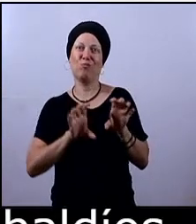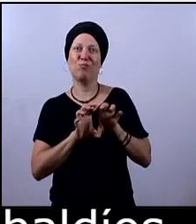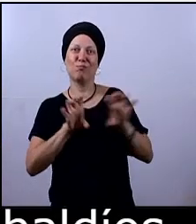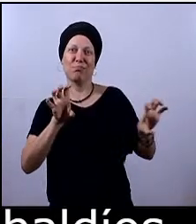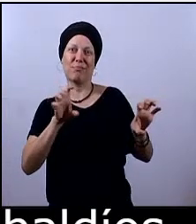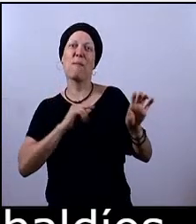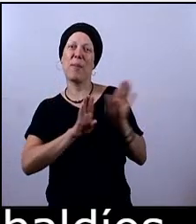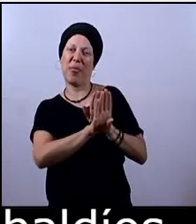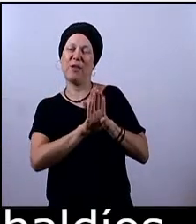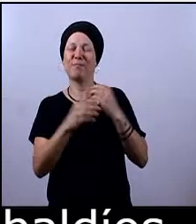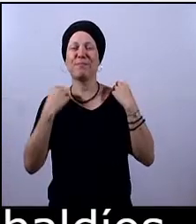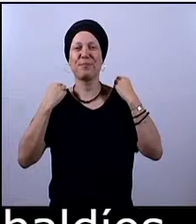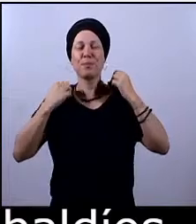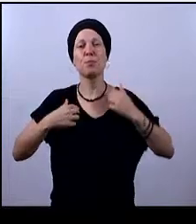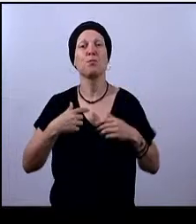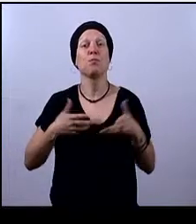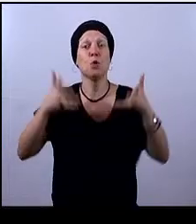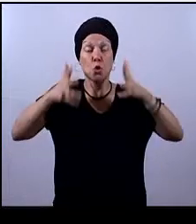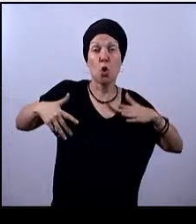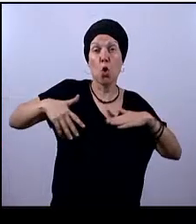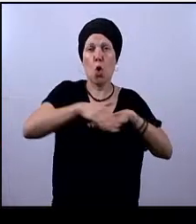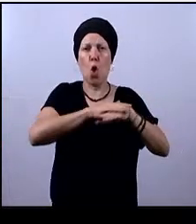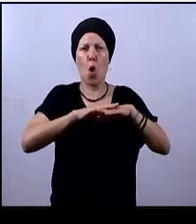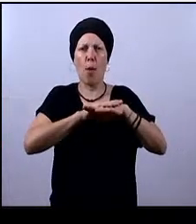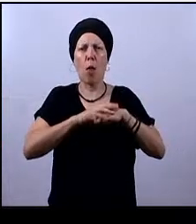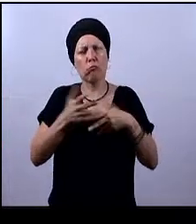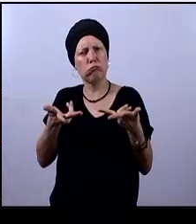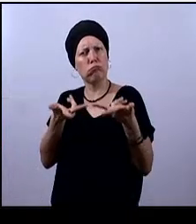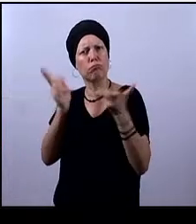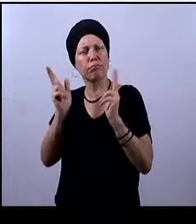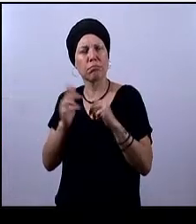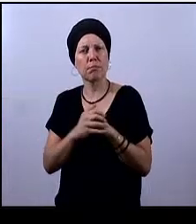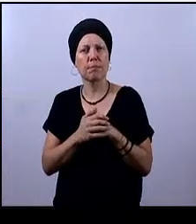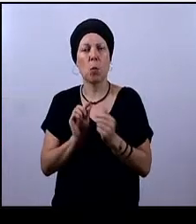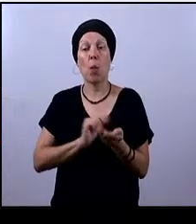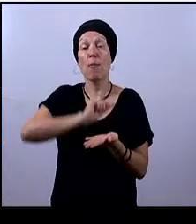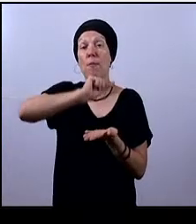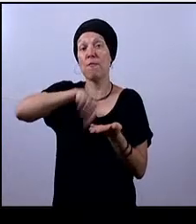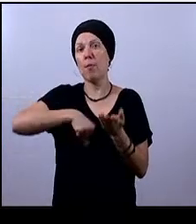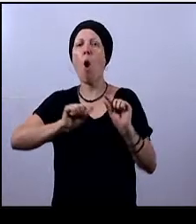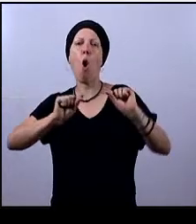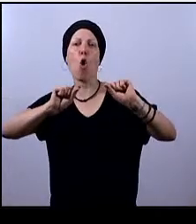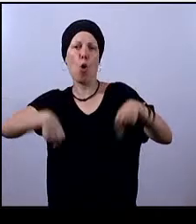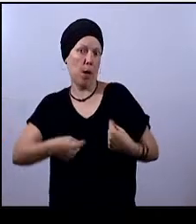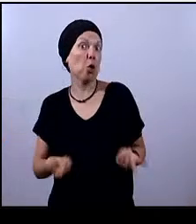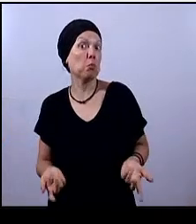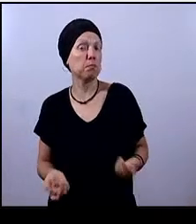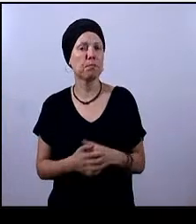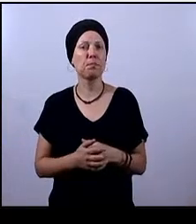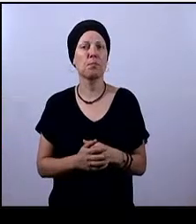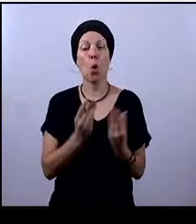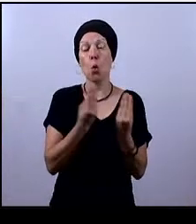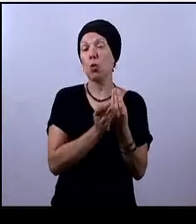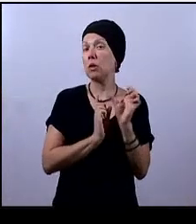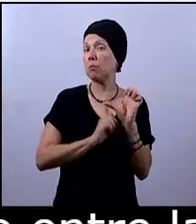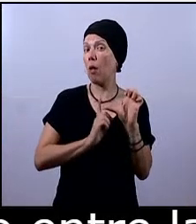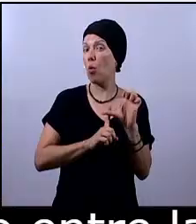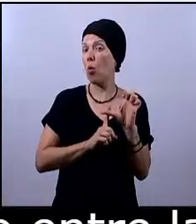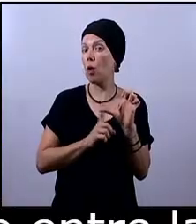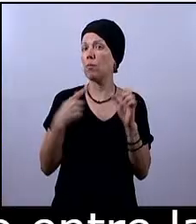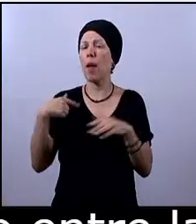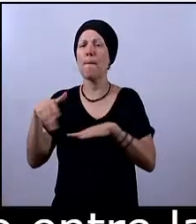vecino. El Consejo de Gobierno ha autorizado la firma de un convenio entre la Junta de Extremadura